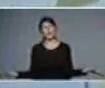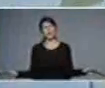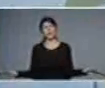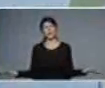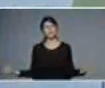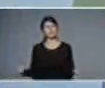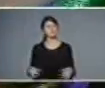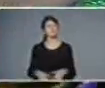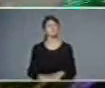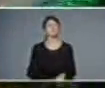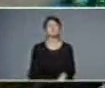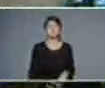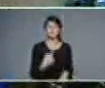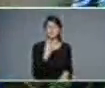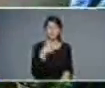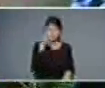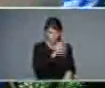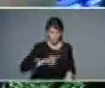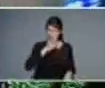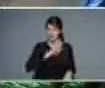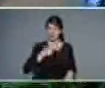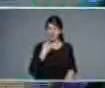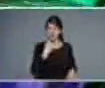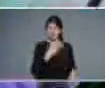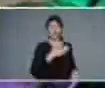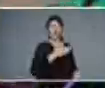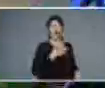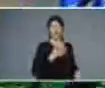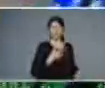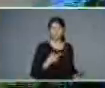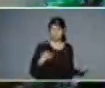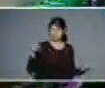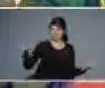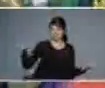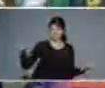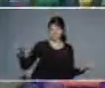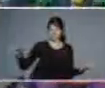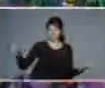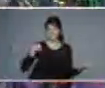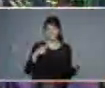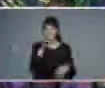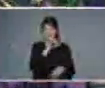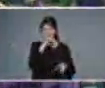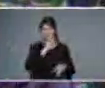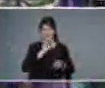dicen soy canario como si nada a ellos no les duele que